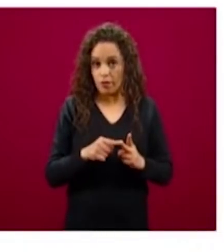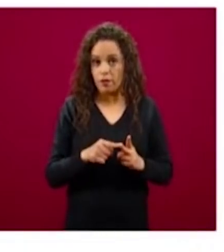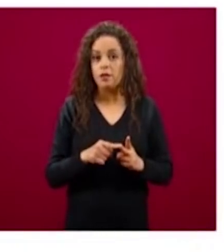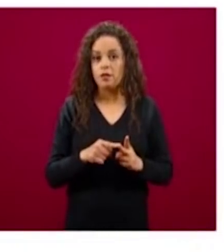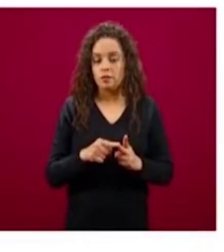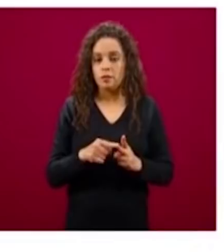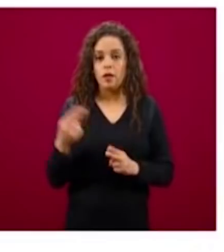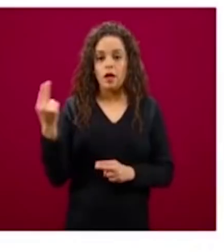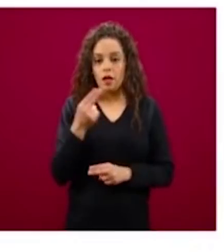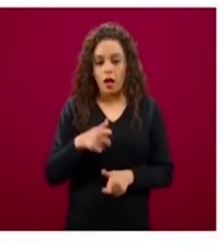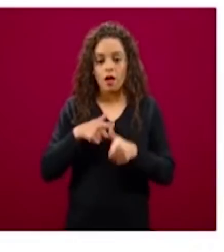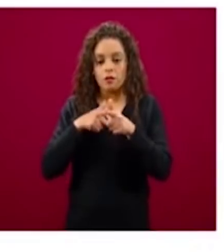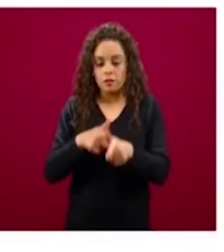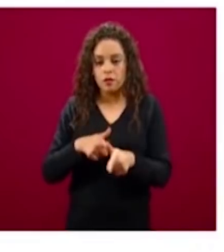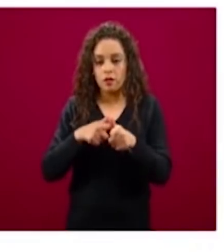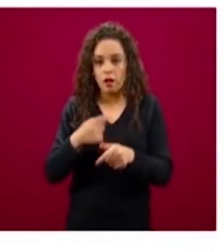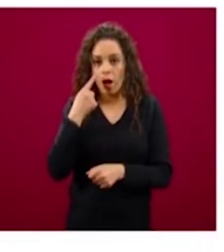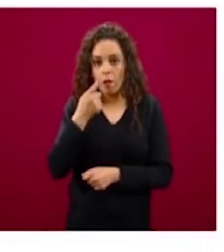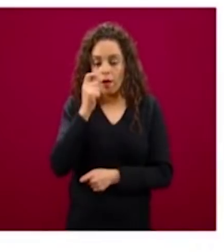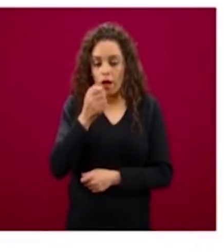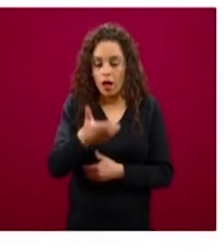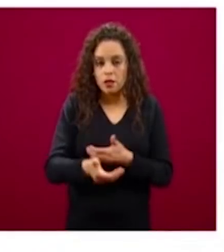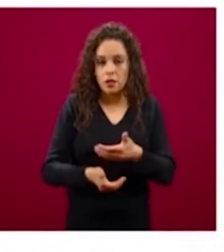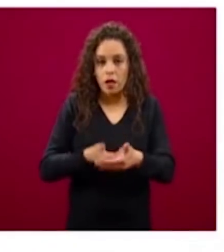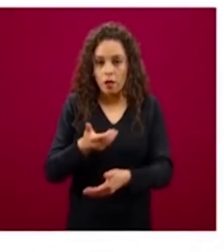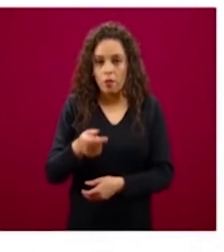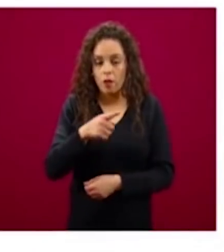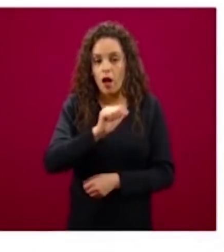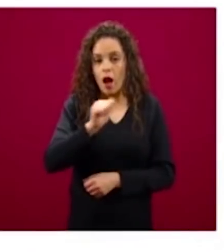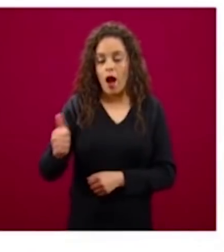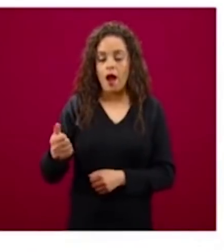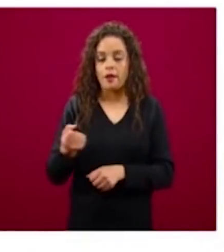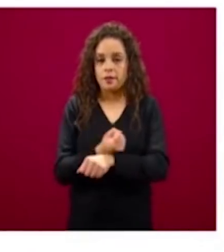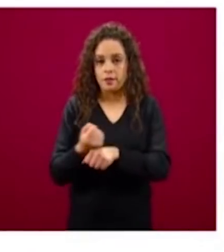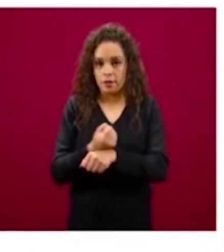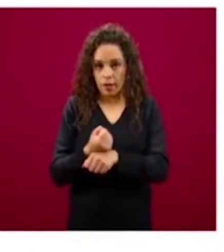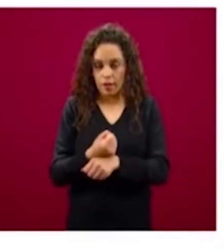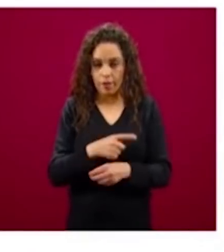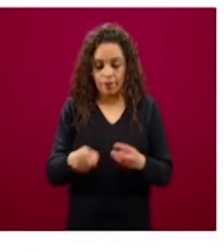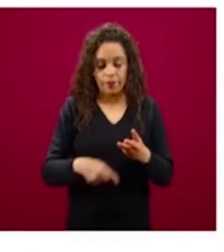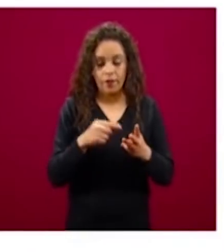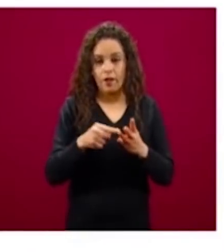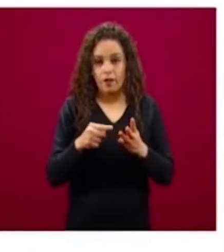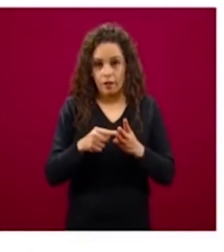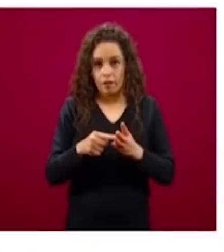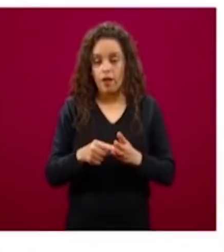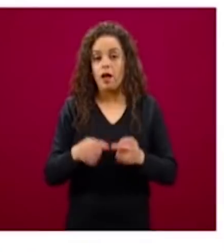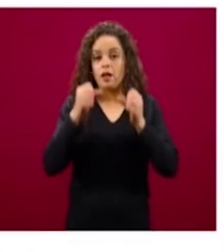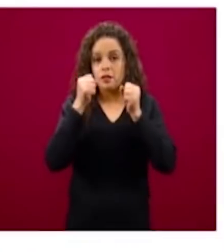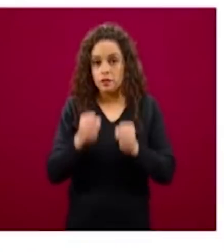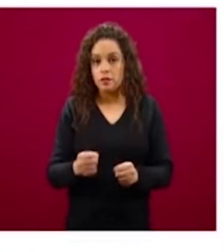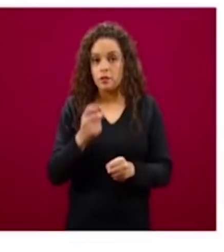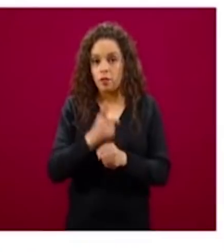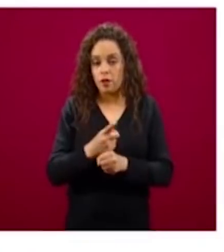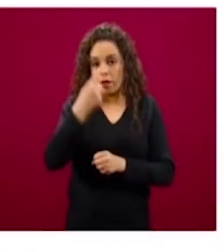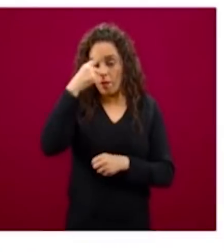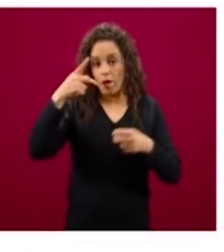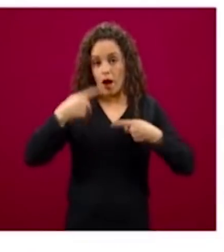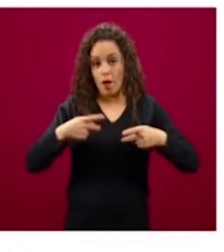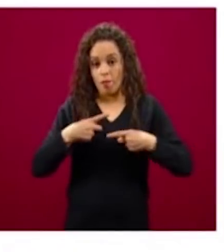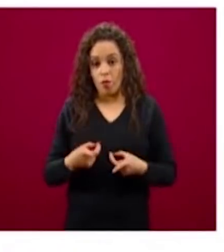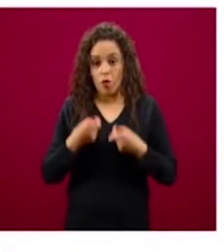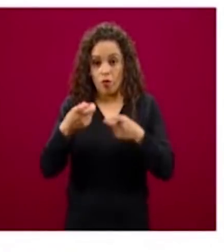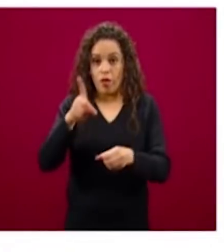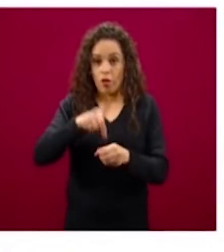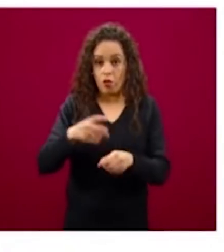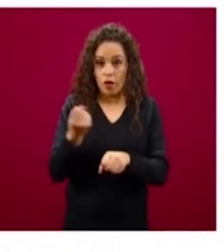continuidad a los servicios de sangre. El tercero, garantizar seguridad del donante y del personal de banco de sangre en todo momento. Y el